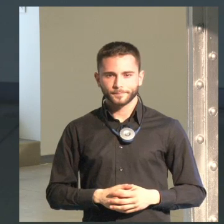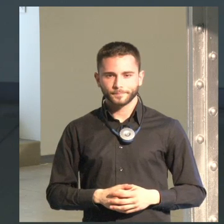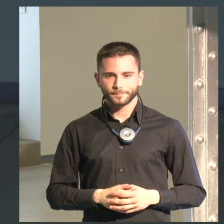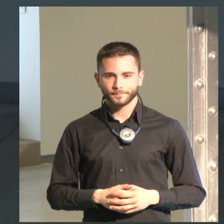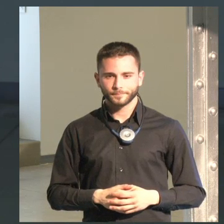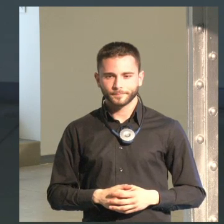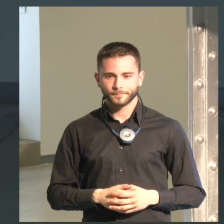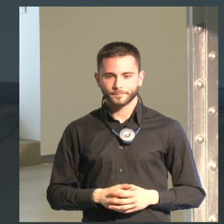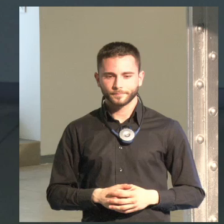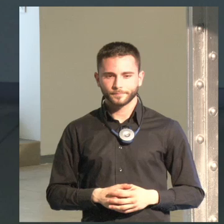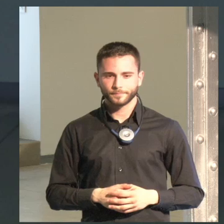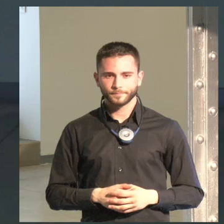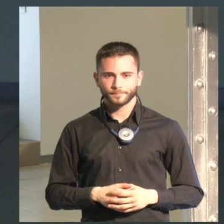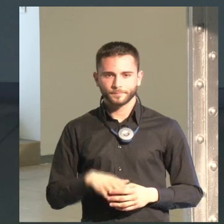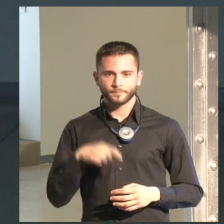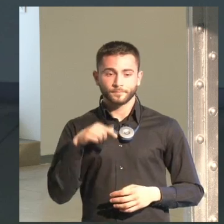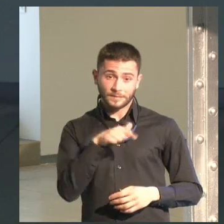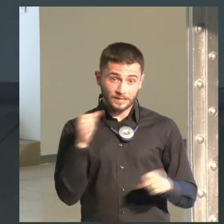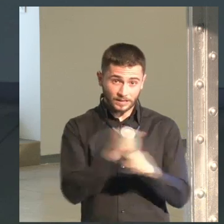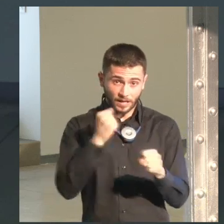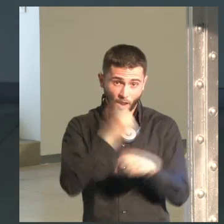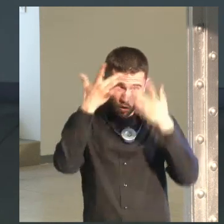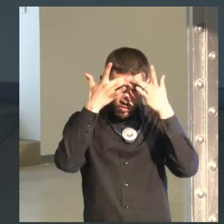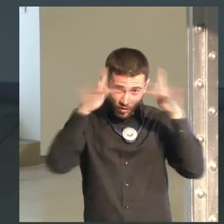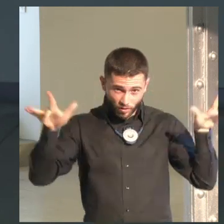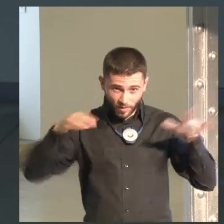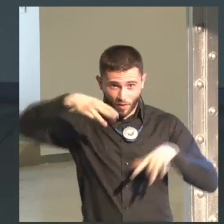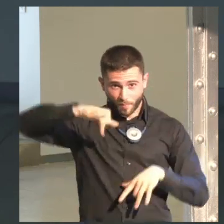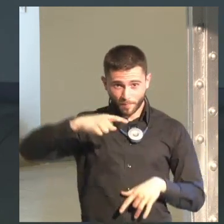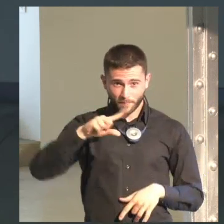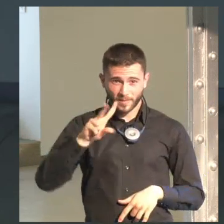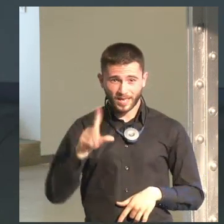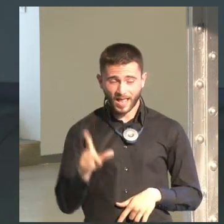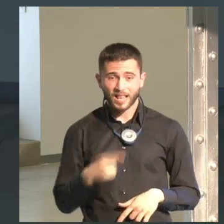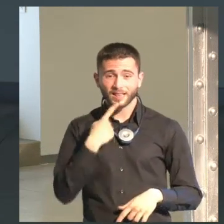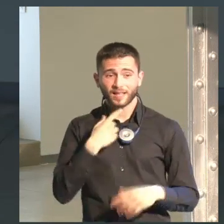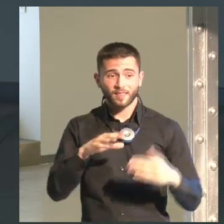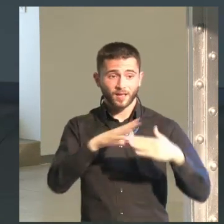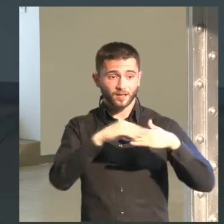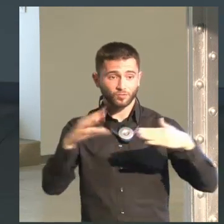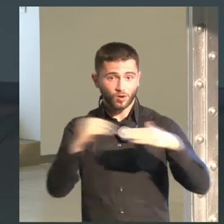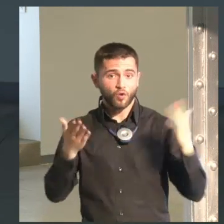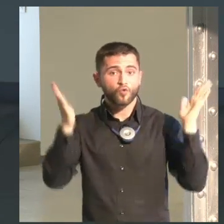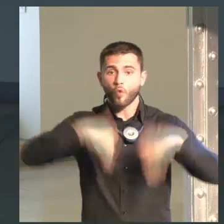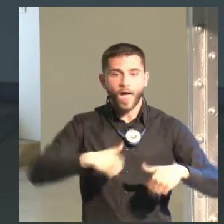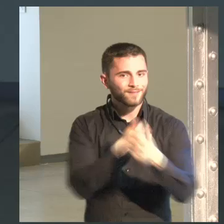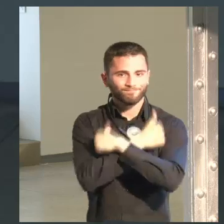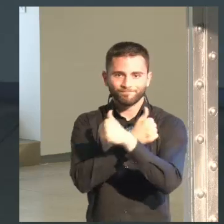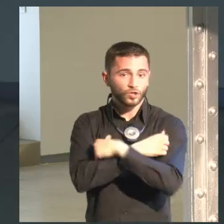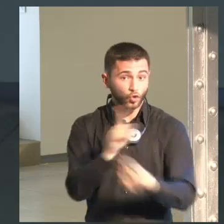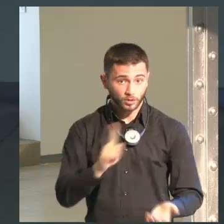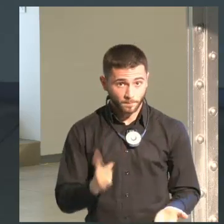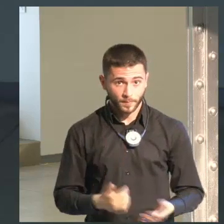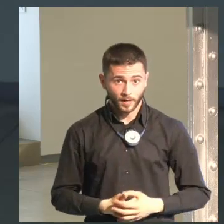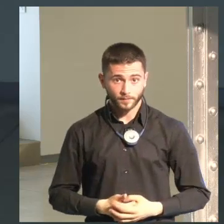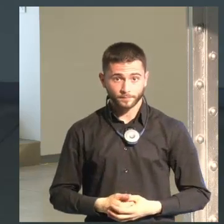ese trabajo de concienciación. Decía Miguel que el usuario no está y no se le espera. Yo creo que sí, que el usuario, el